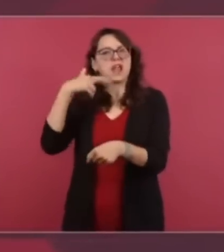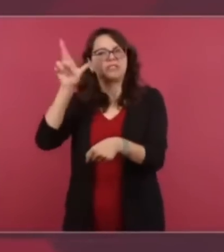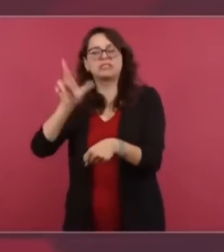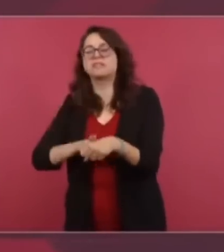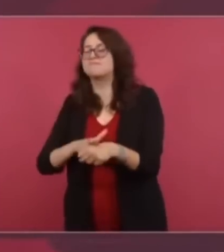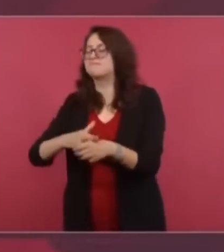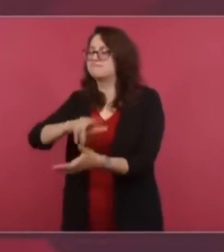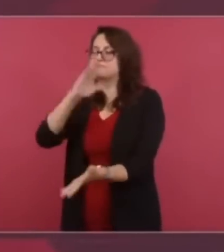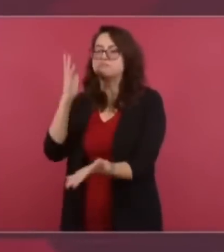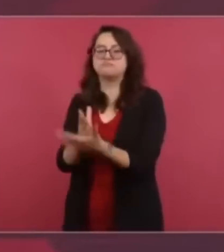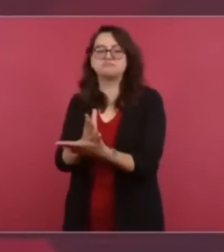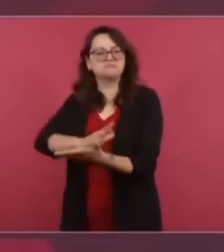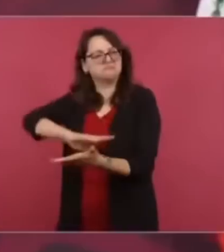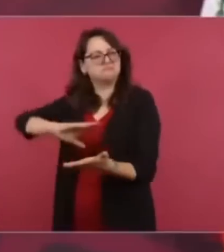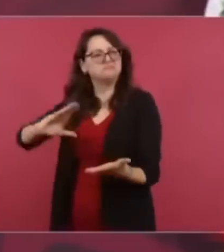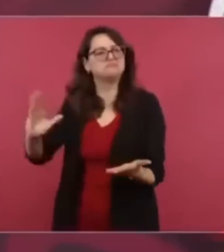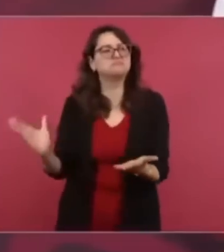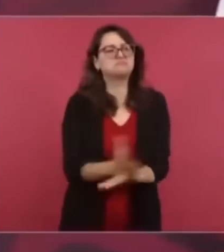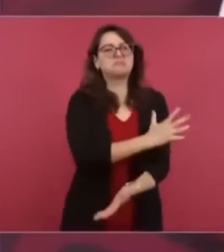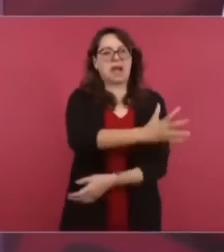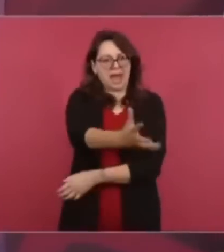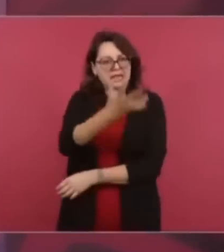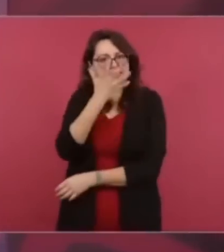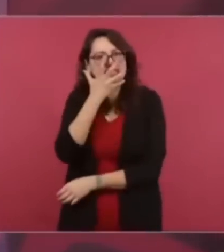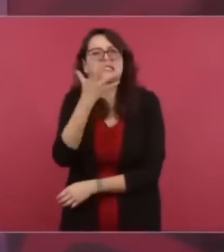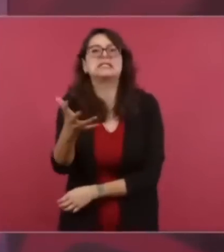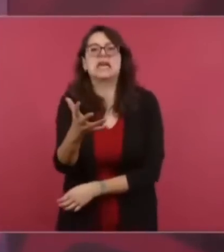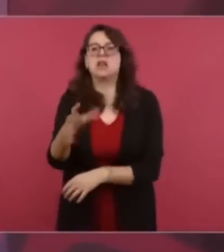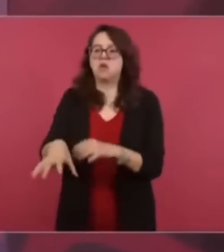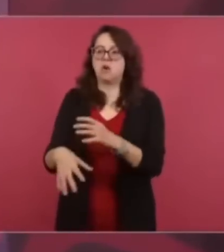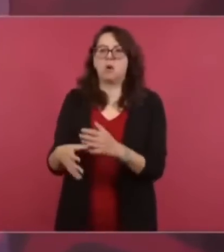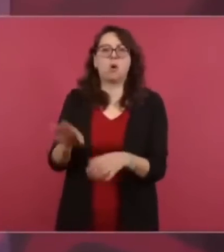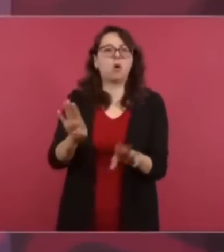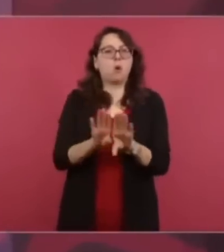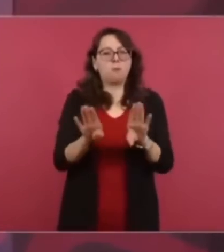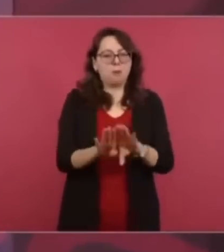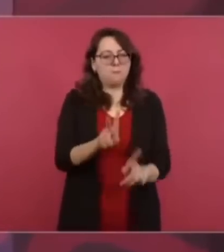y es arrancar de raíz.